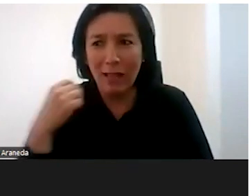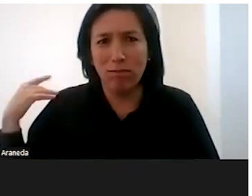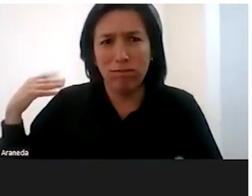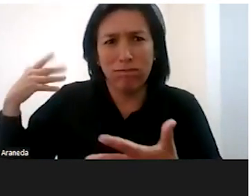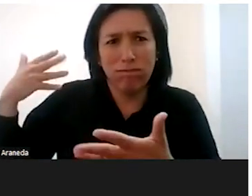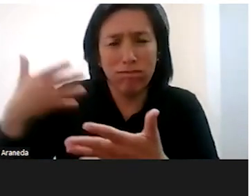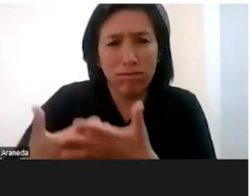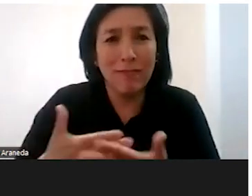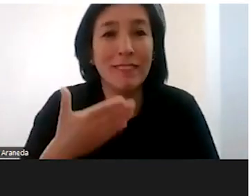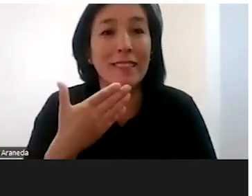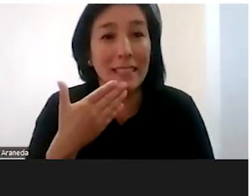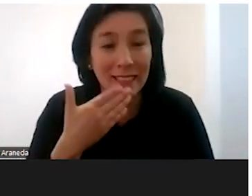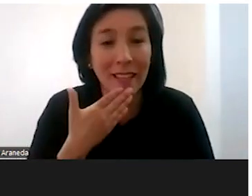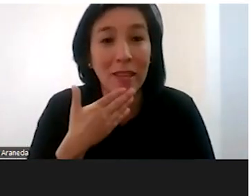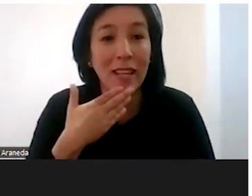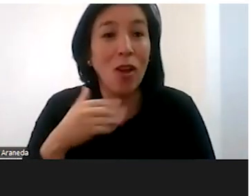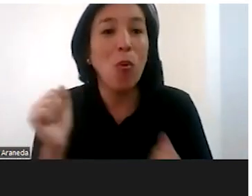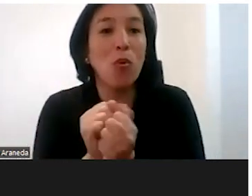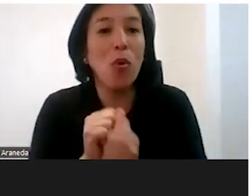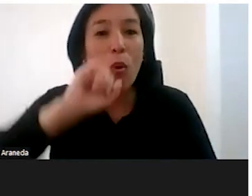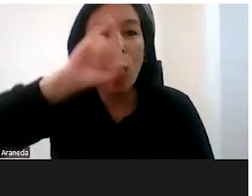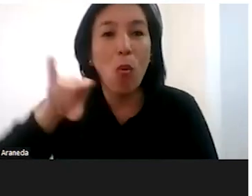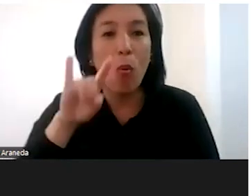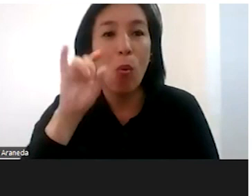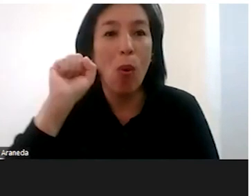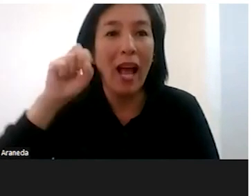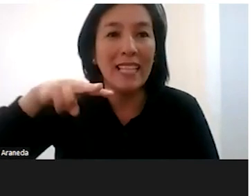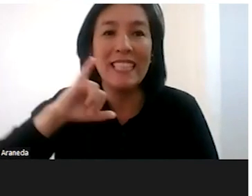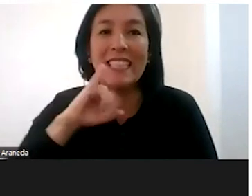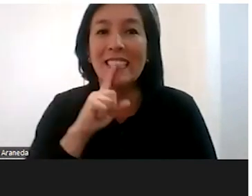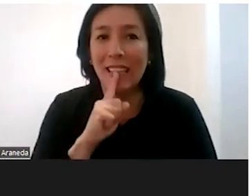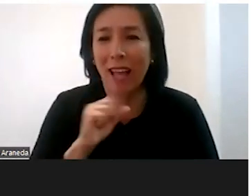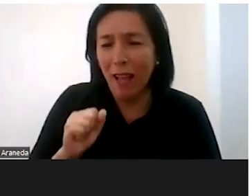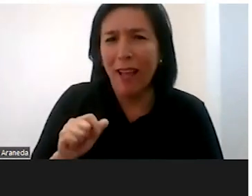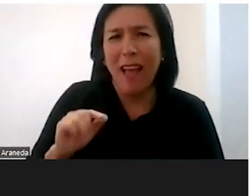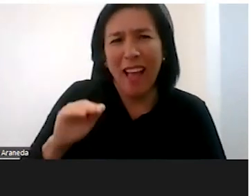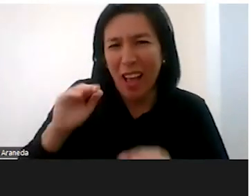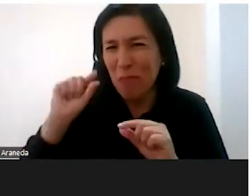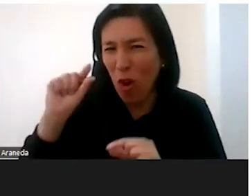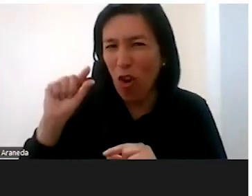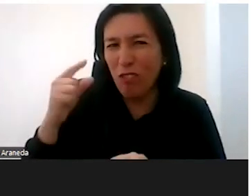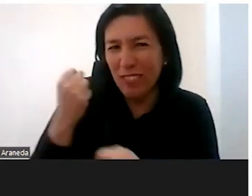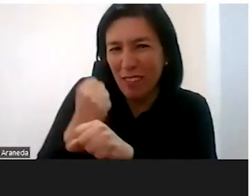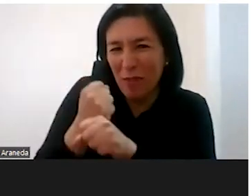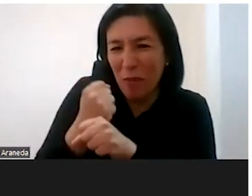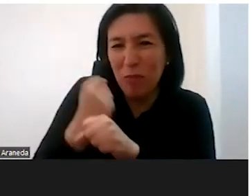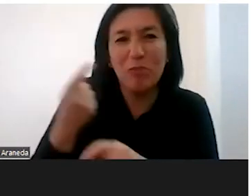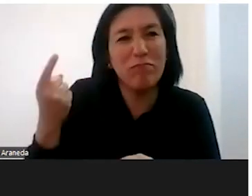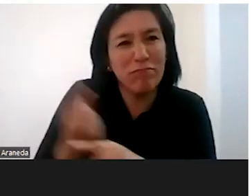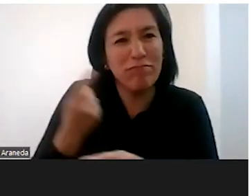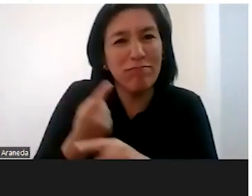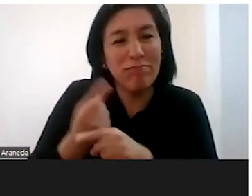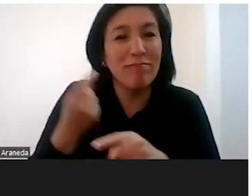que realmente es un gusto porque no hemos tenido mucha oportunidad de trabajar así en difusión, sí en terreno, pero hay temas